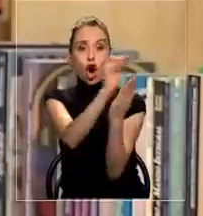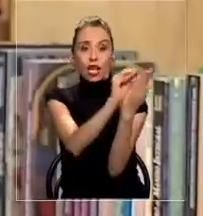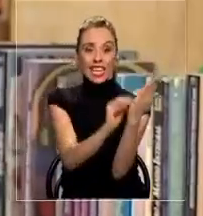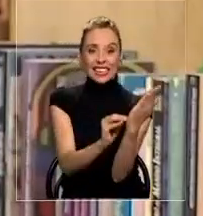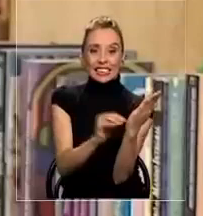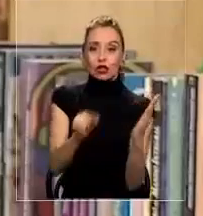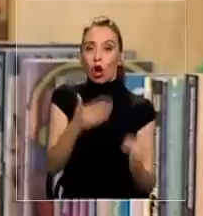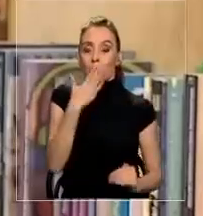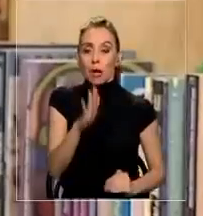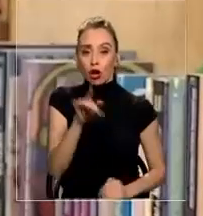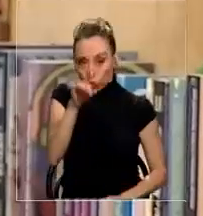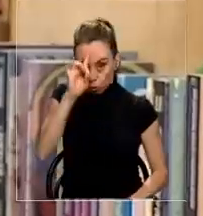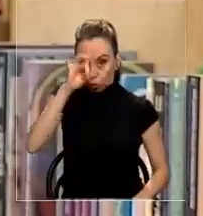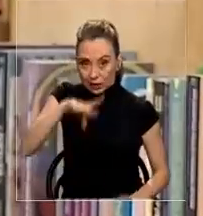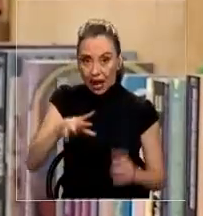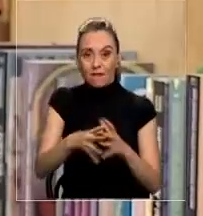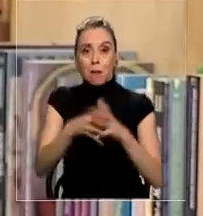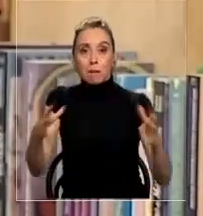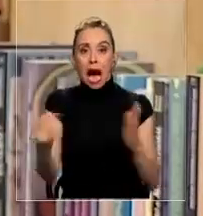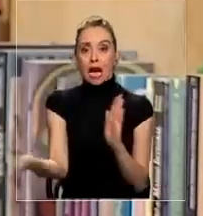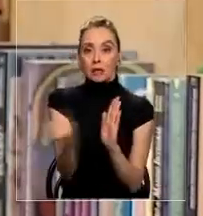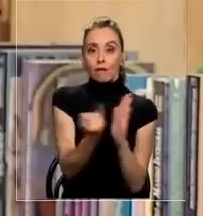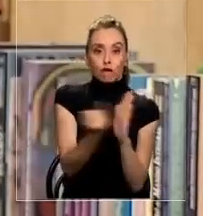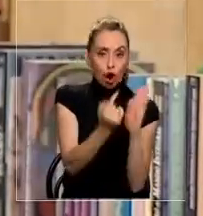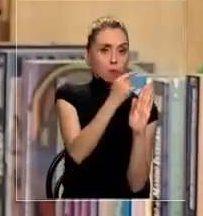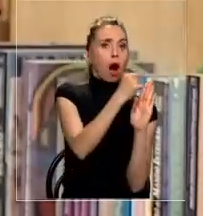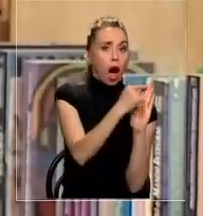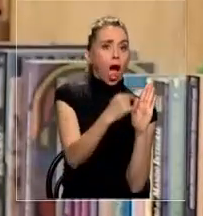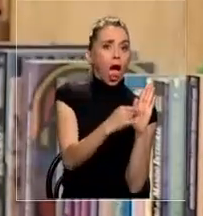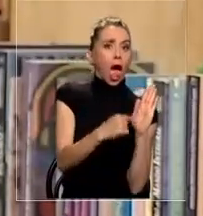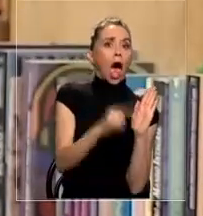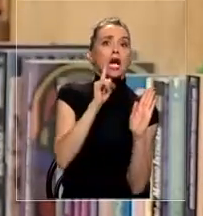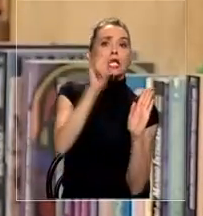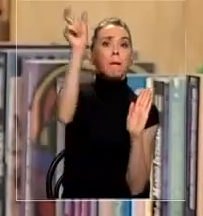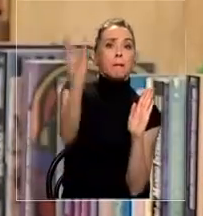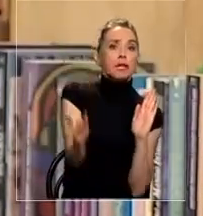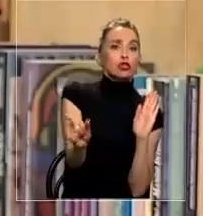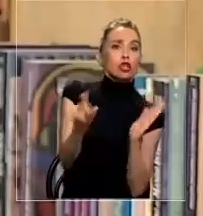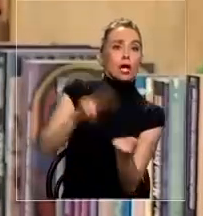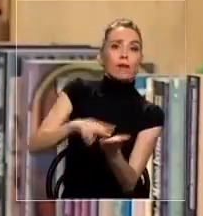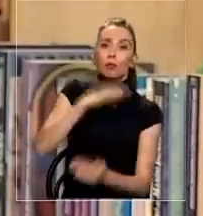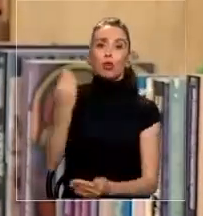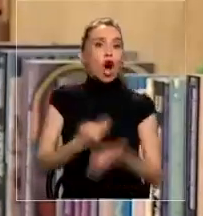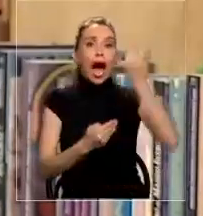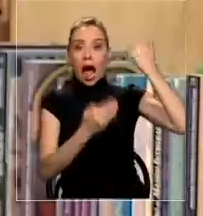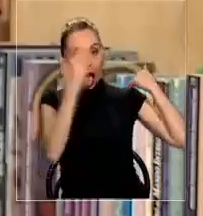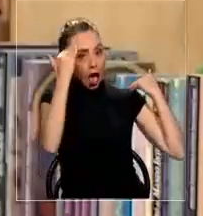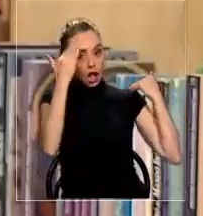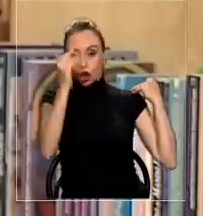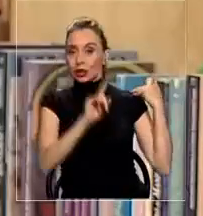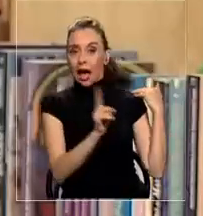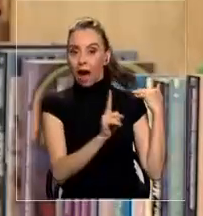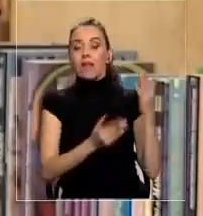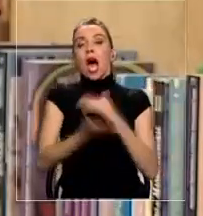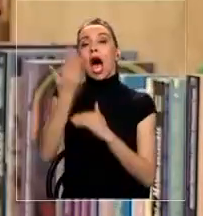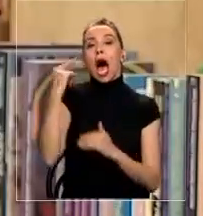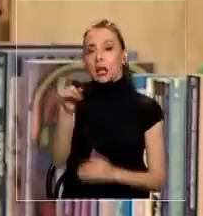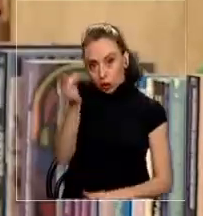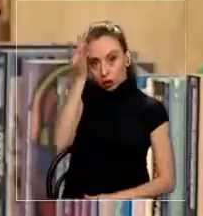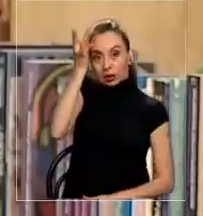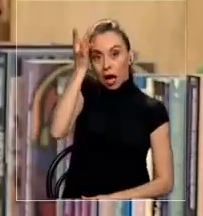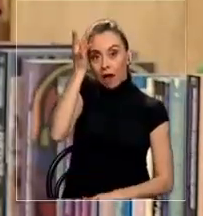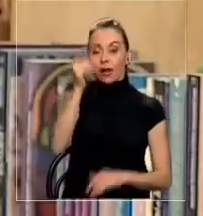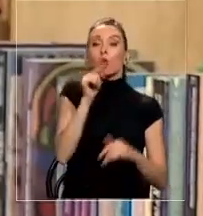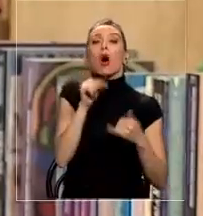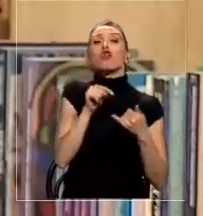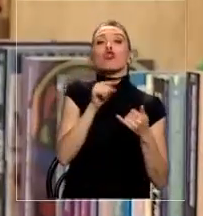mejores. Porque tú sabes más ahora de quiénes son las personas que realmente fallecieron. Antes no lo sabías muy bien. Antes te enterabas cuando